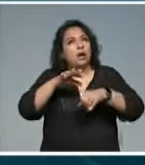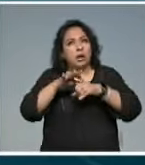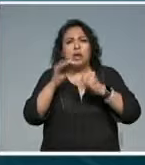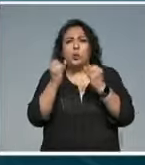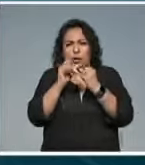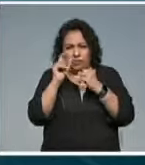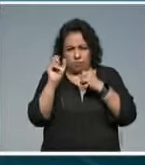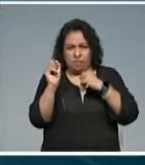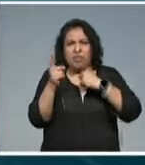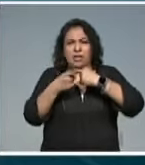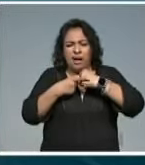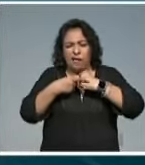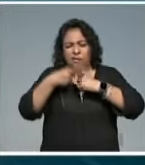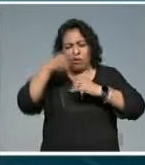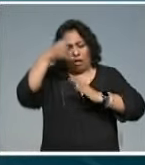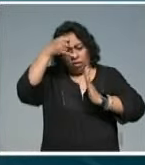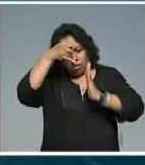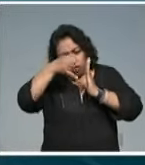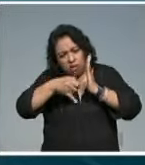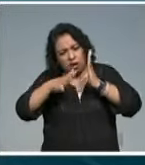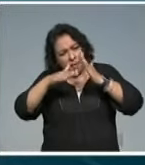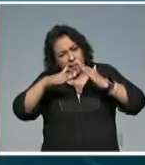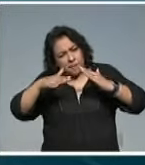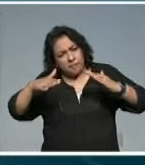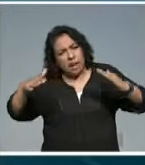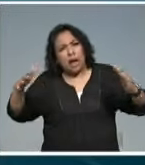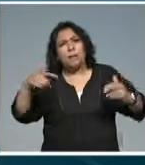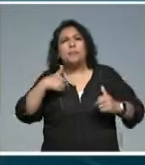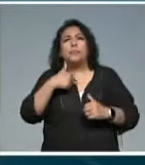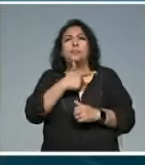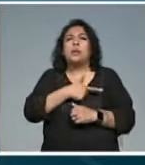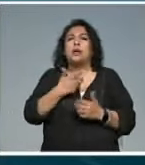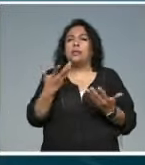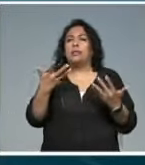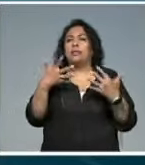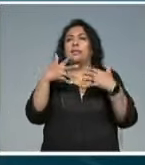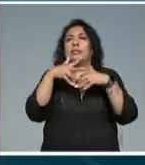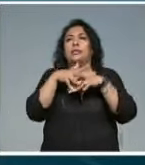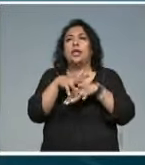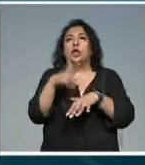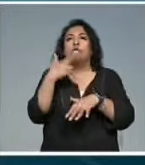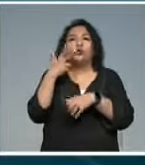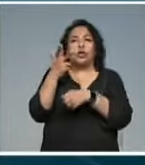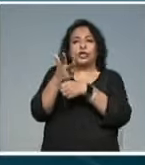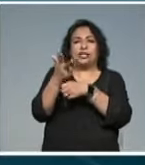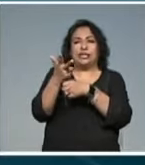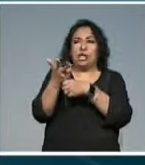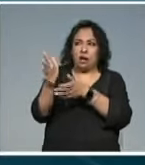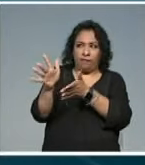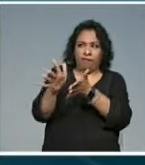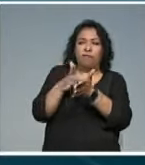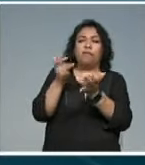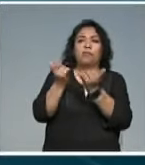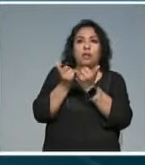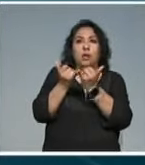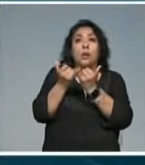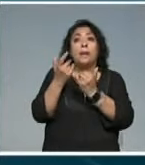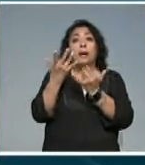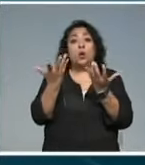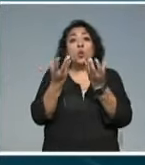metáfora, pues, de estar en el fondo del mar. Y entonces uso, también me gusta hacer una combinación con los recursos cinematográficos, pero que